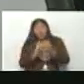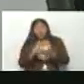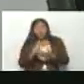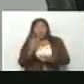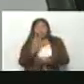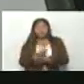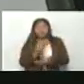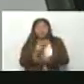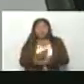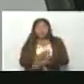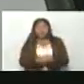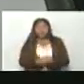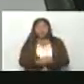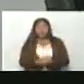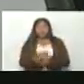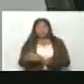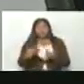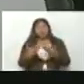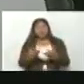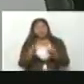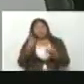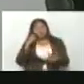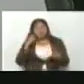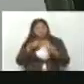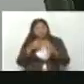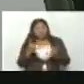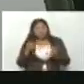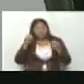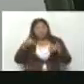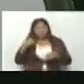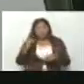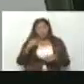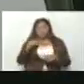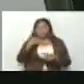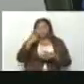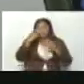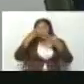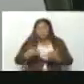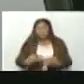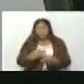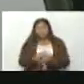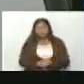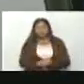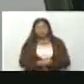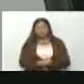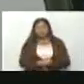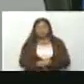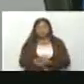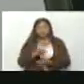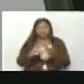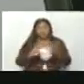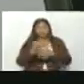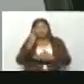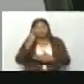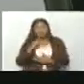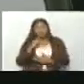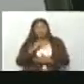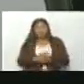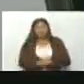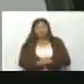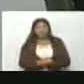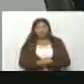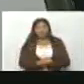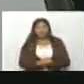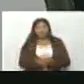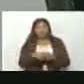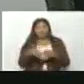Monagas en la faja petrolífera, le puedo dar con mucha certeza que sí hay una vocería calificada por parte de la Federación por la Federación Unitaria